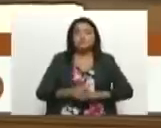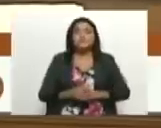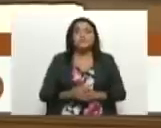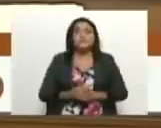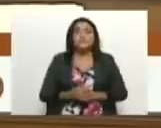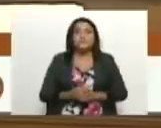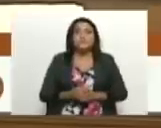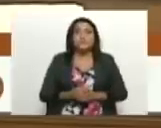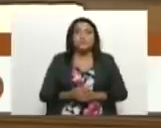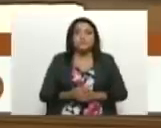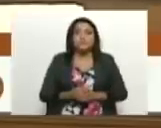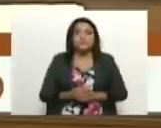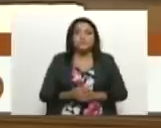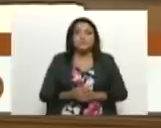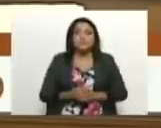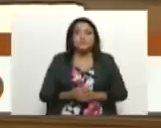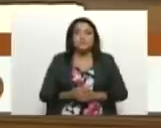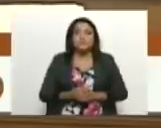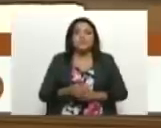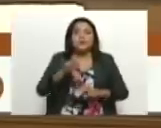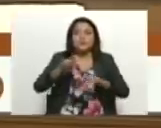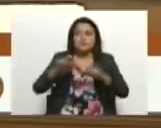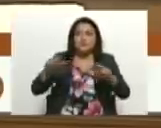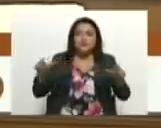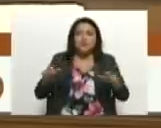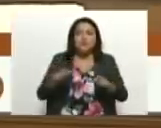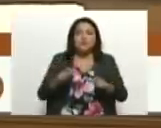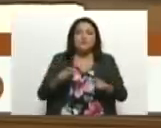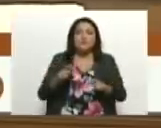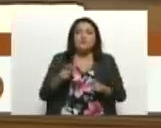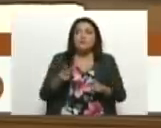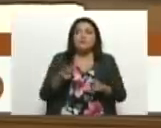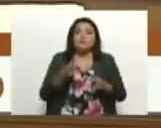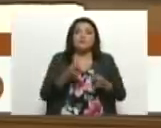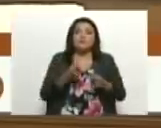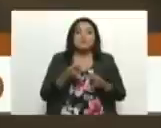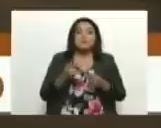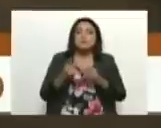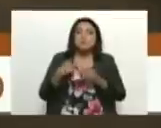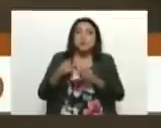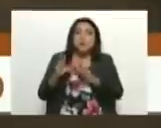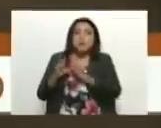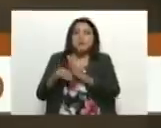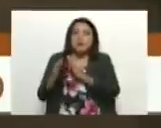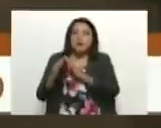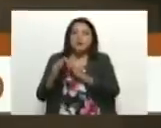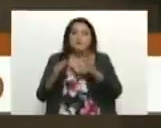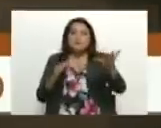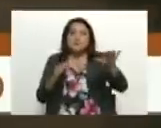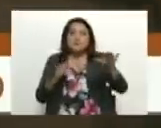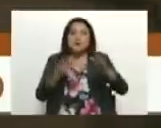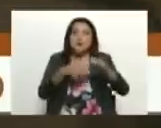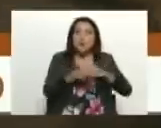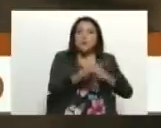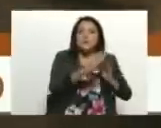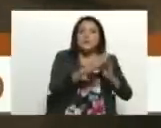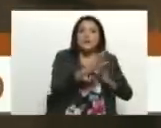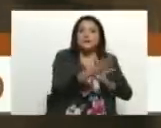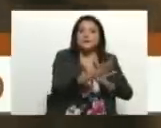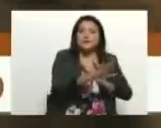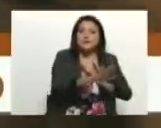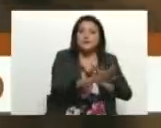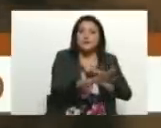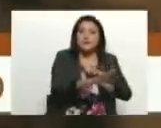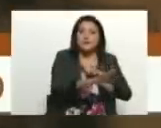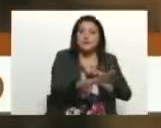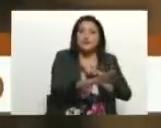deben saber aquellos que tengan bienes, guárdame esto aquí, que se van a enfrentar a la ley. Ahora, la ley tiene la otra parte,